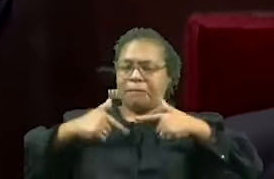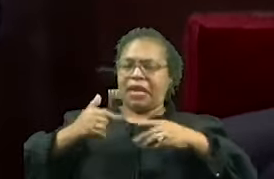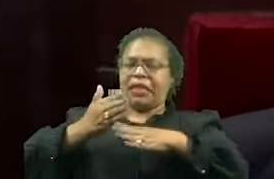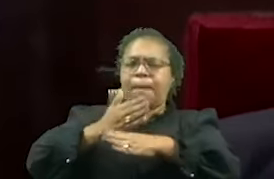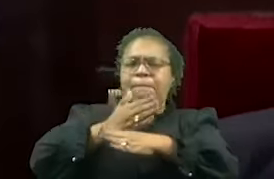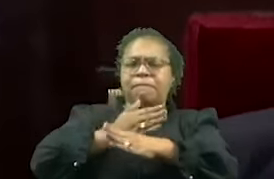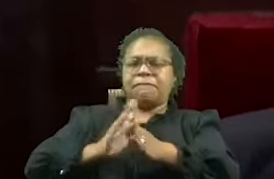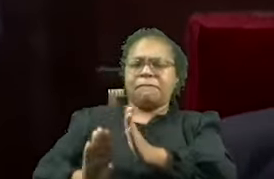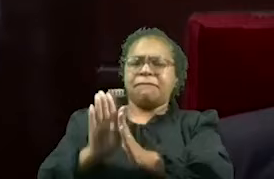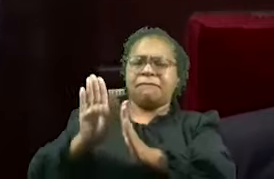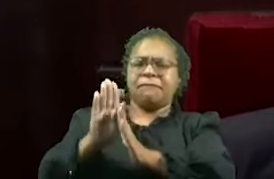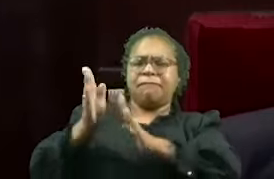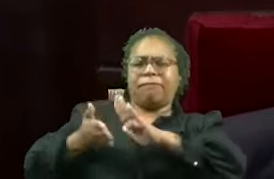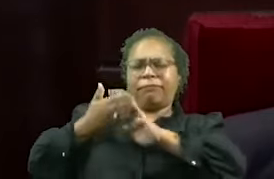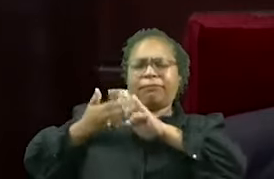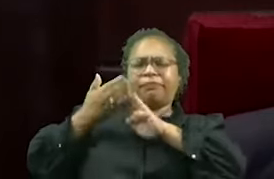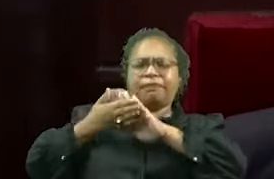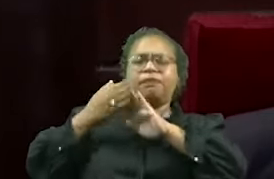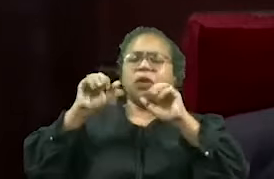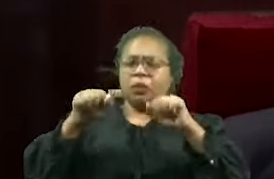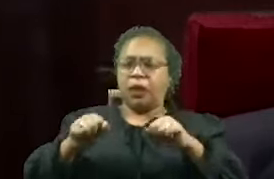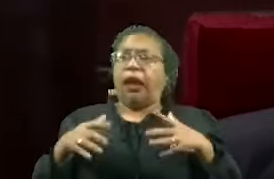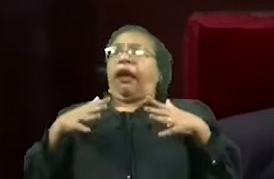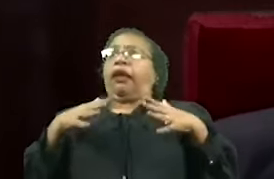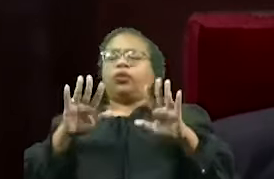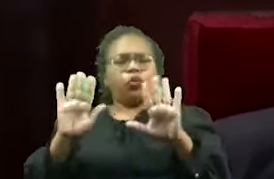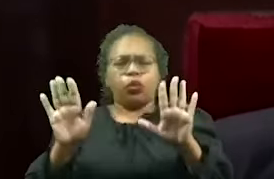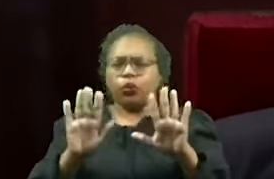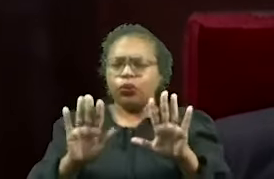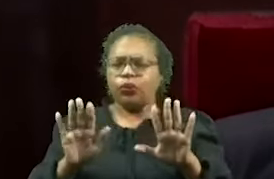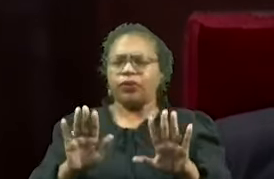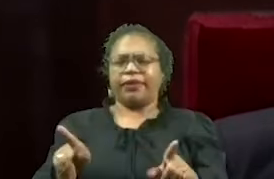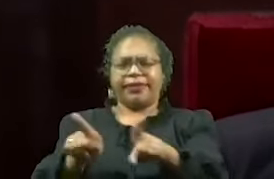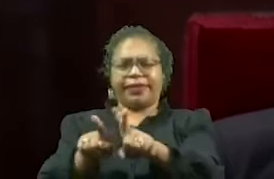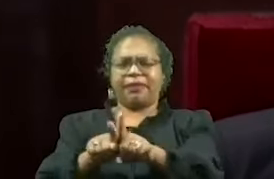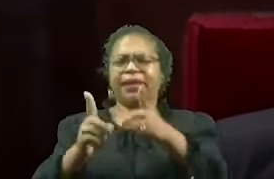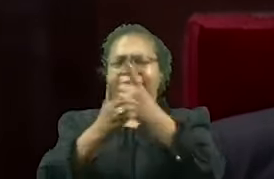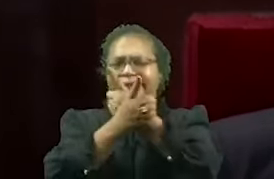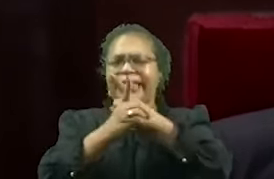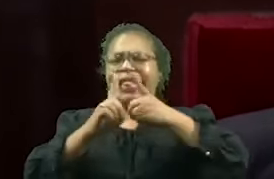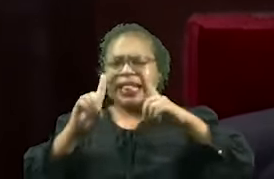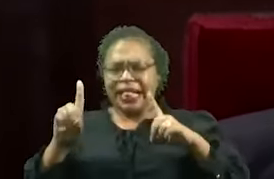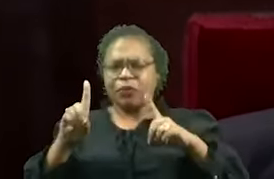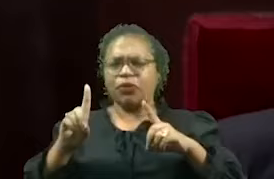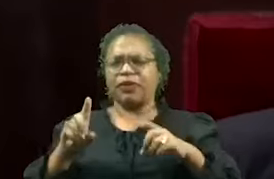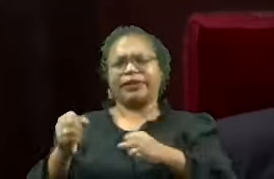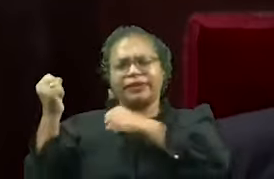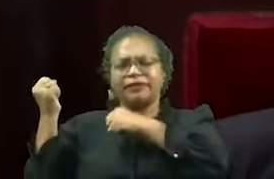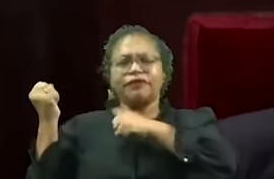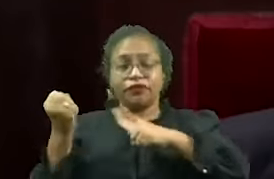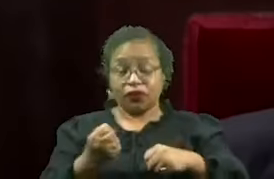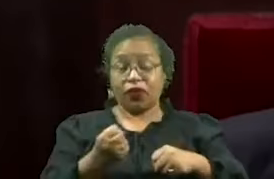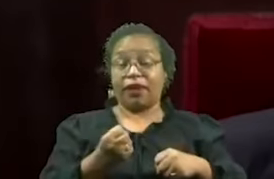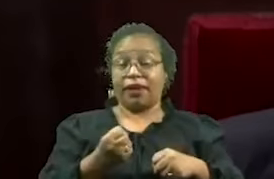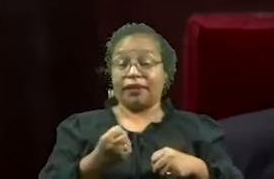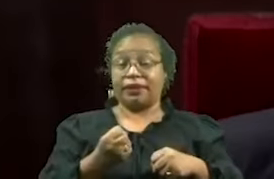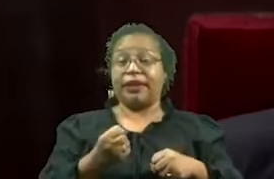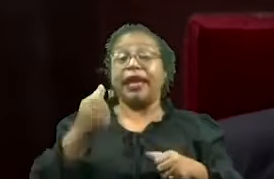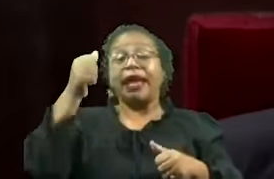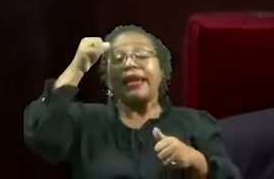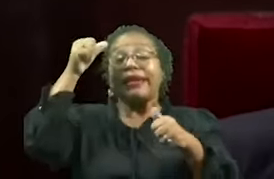sobresaltos y con una democracia estable no olvidemos compatriotas que la Constitución es